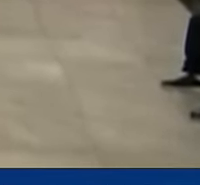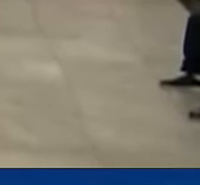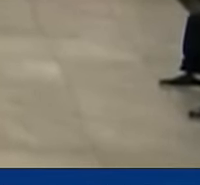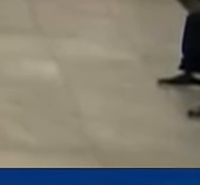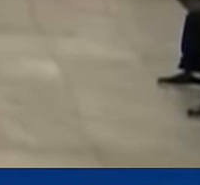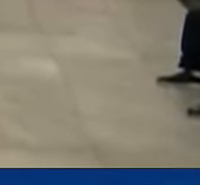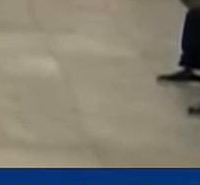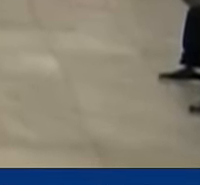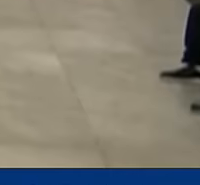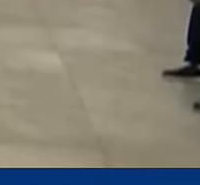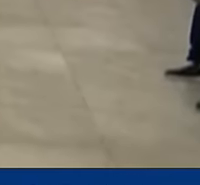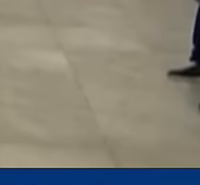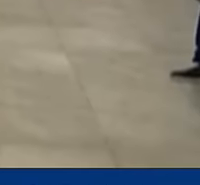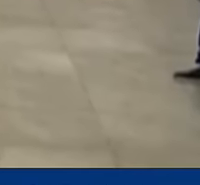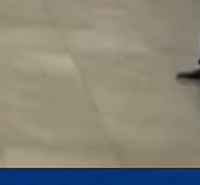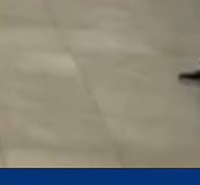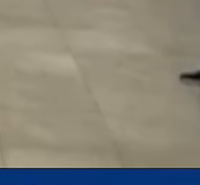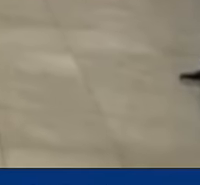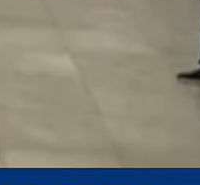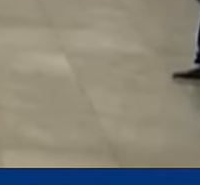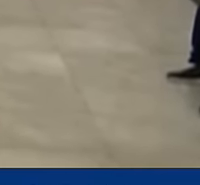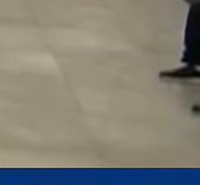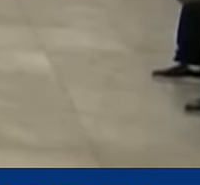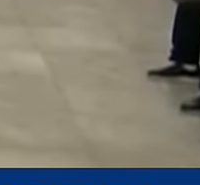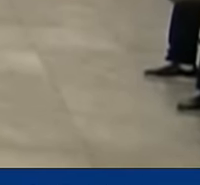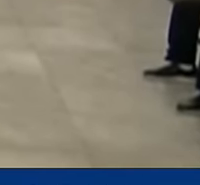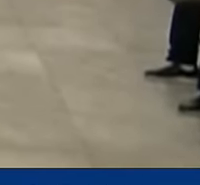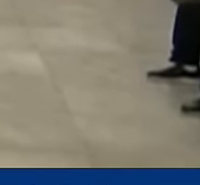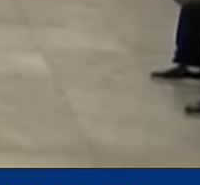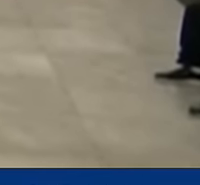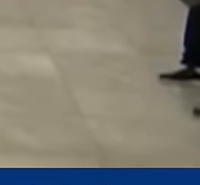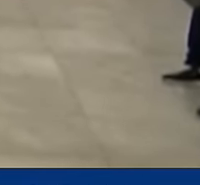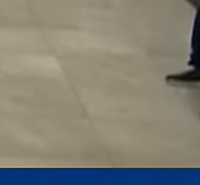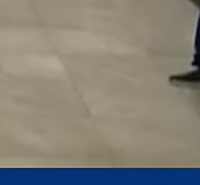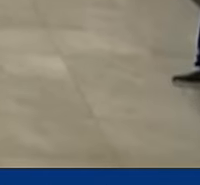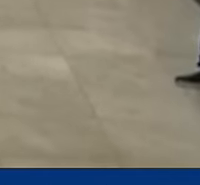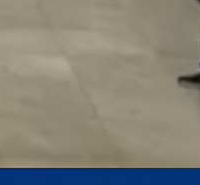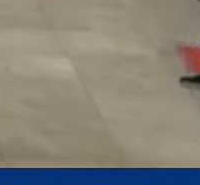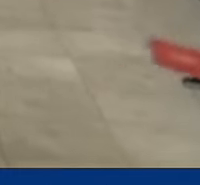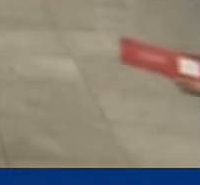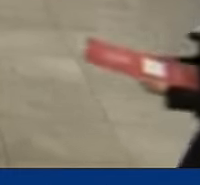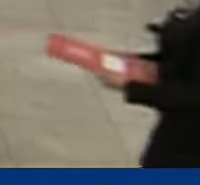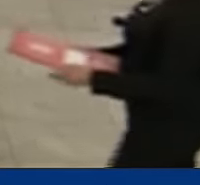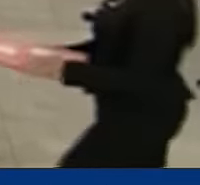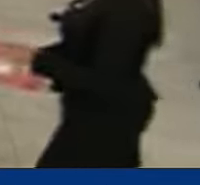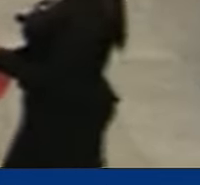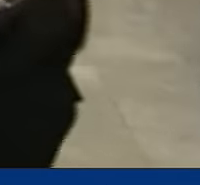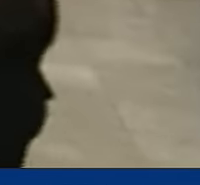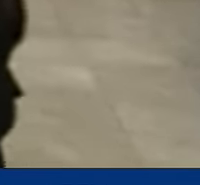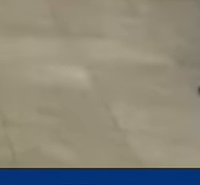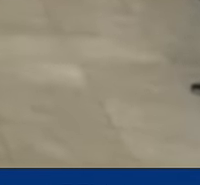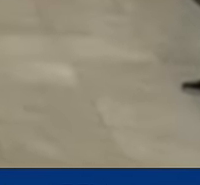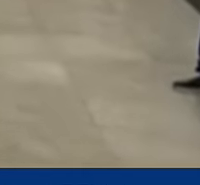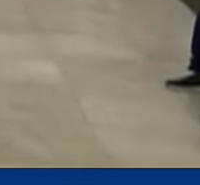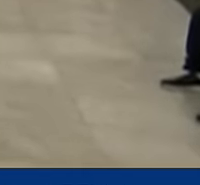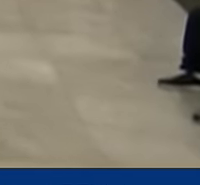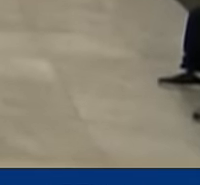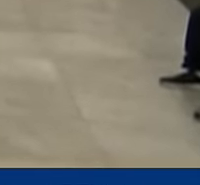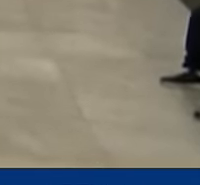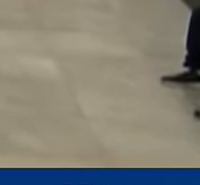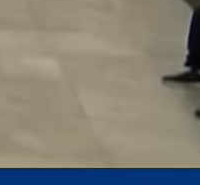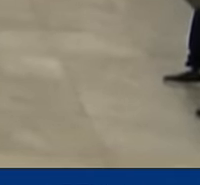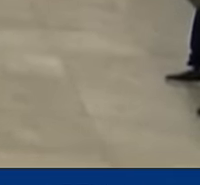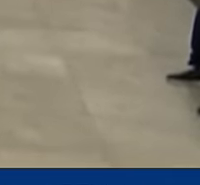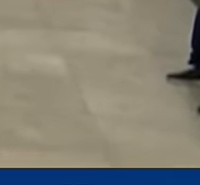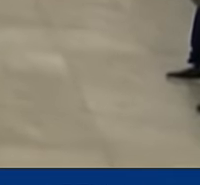la empresa Beneoranto Petroleum Limited, compañía anónima. Firman ministro Pedro Rafael Tellechea por el